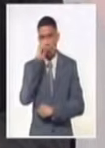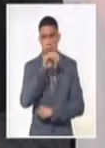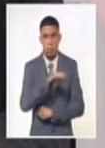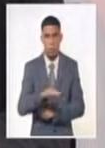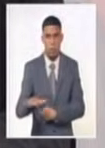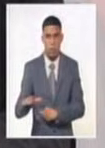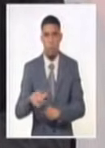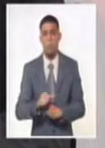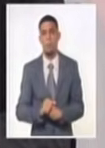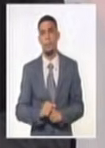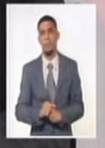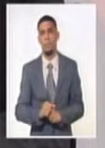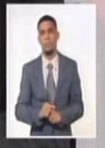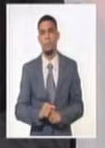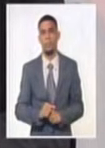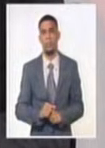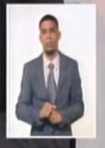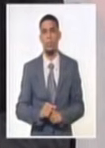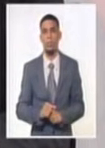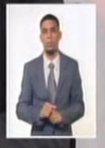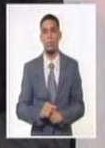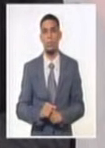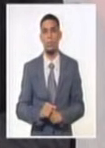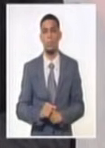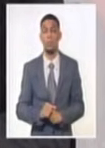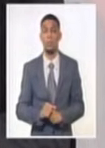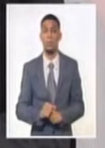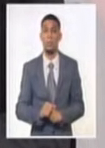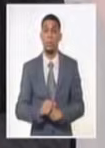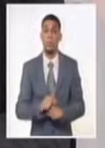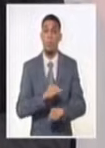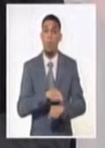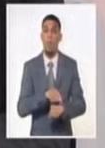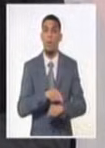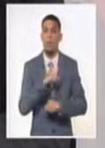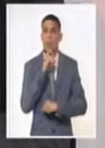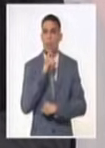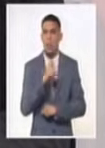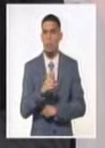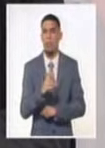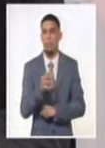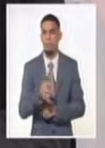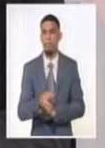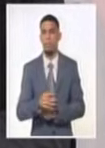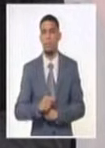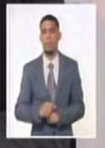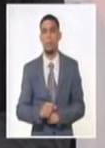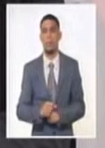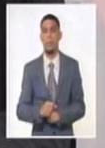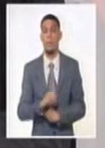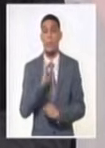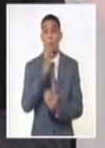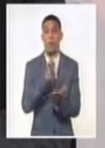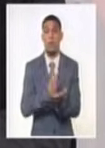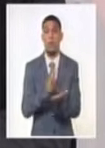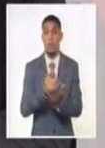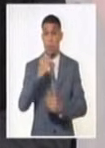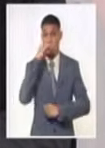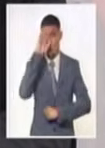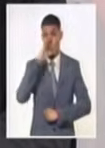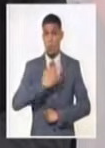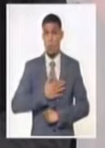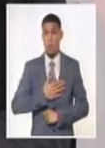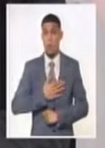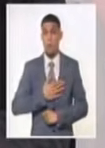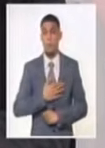nuestros jóvenes, en condiciones realmente tan adversas. La educación para nuestro país